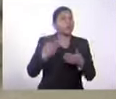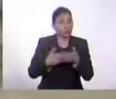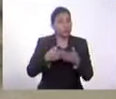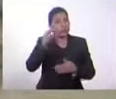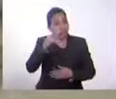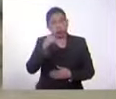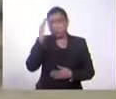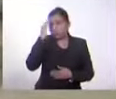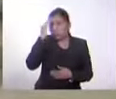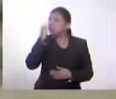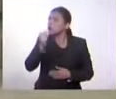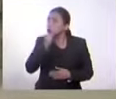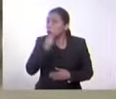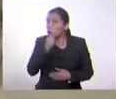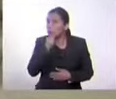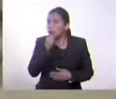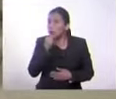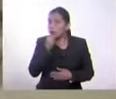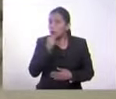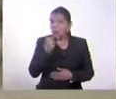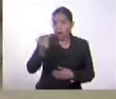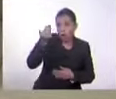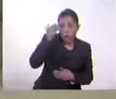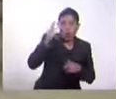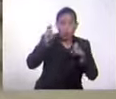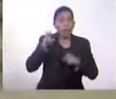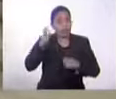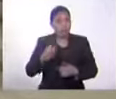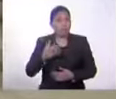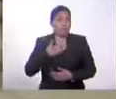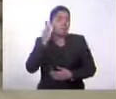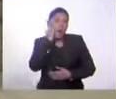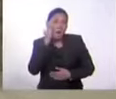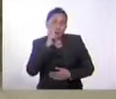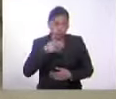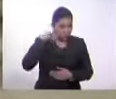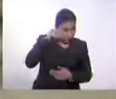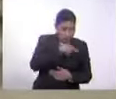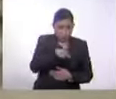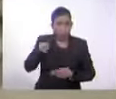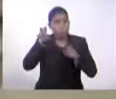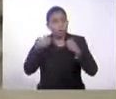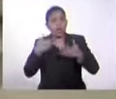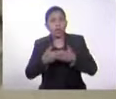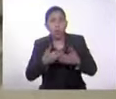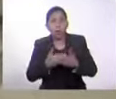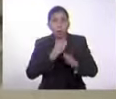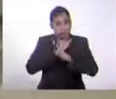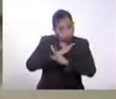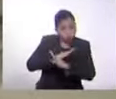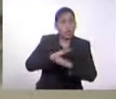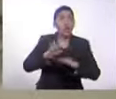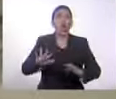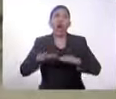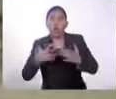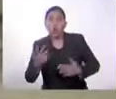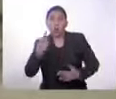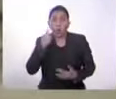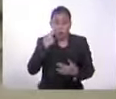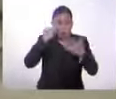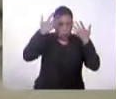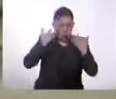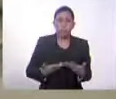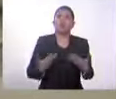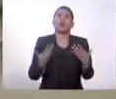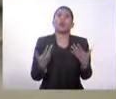¿verdad?, debemos de educar sexualmente a nuestros hijos e hijas desde las edades muy tempranas para